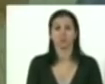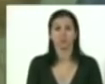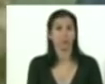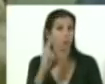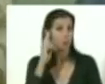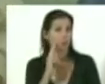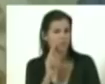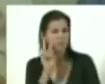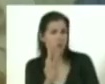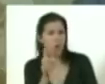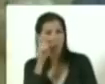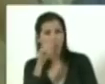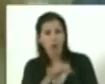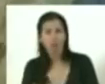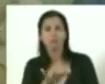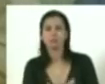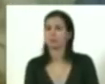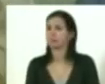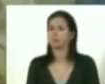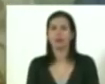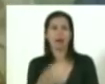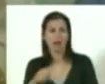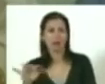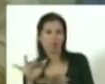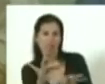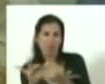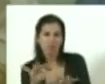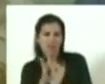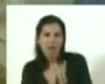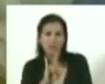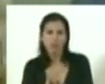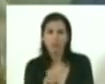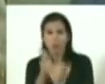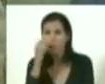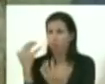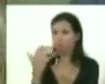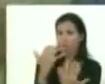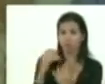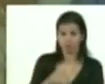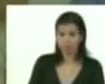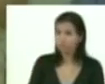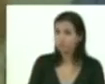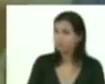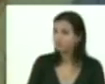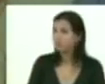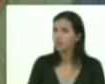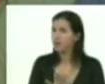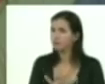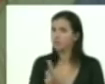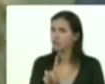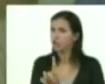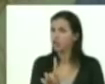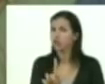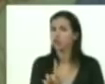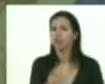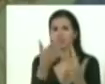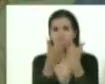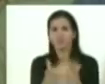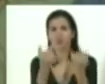Bolívar vio un pueblo manipulado, engañado. No era la libertad ni la